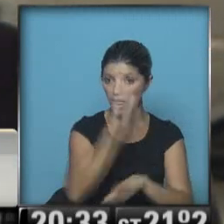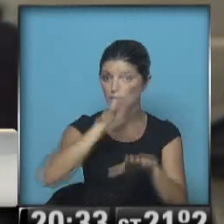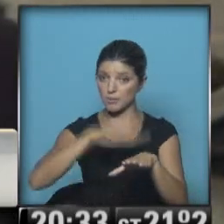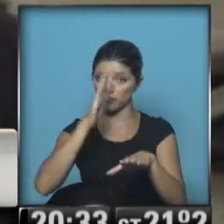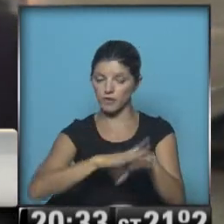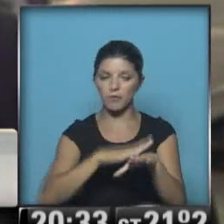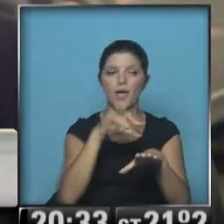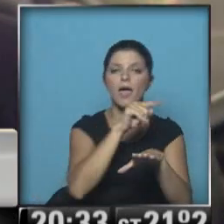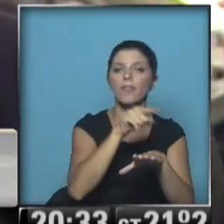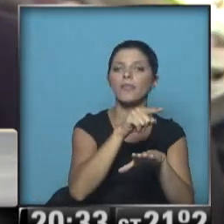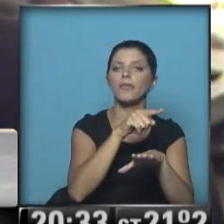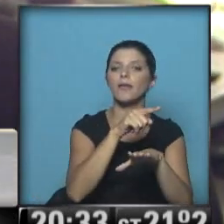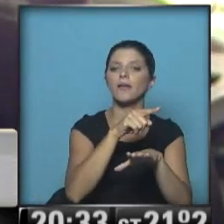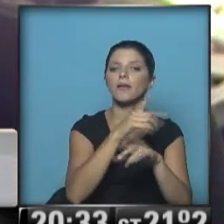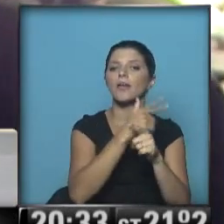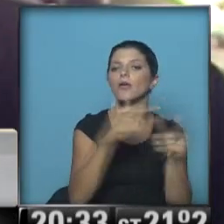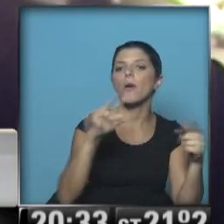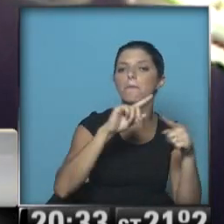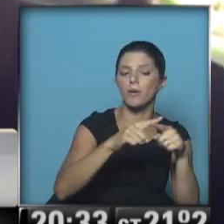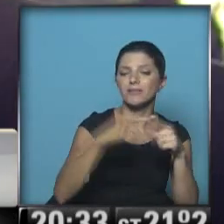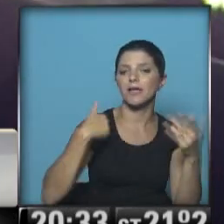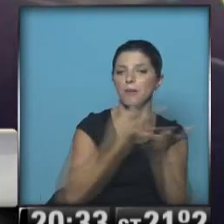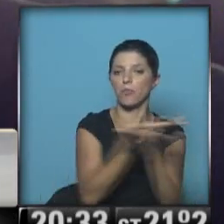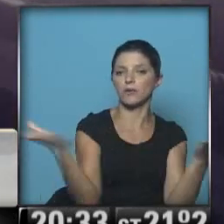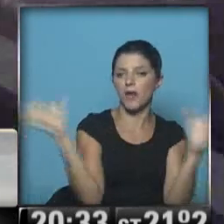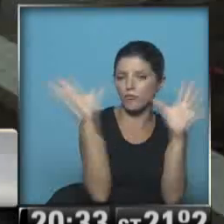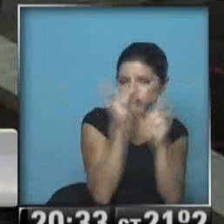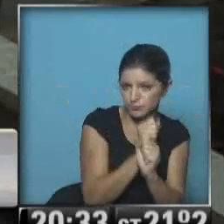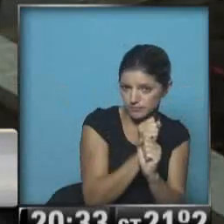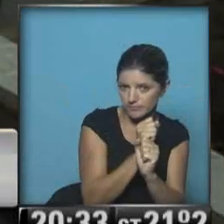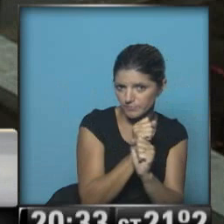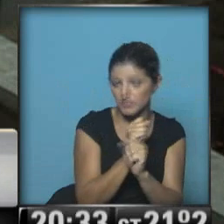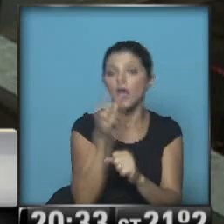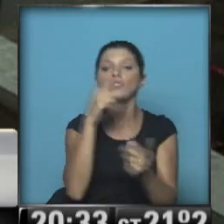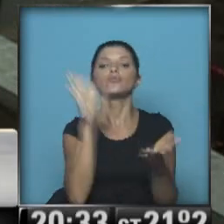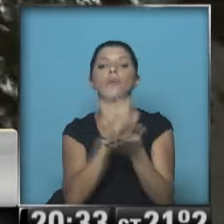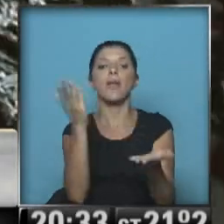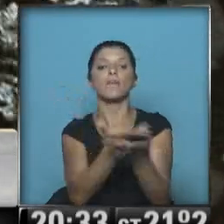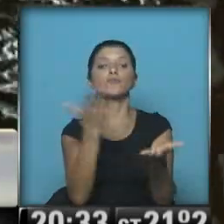querer ocultar la inexistencia de políticas públicas de su gobierno en la producción